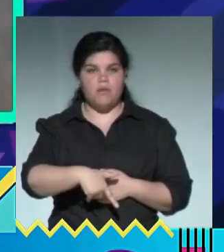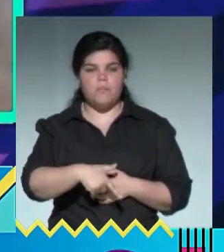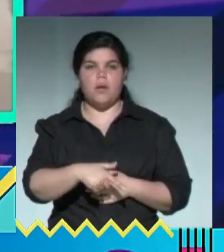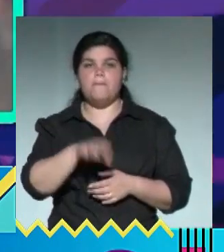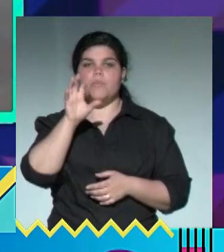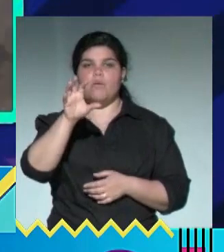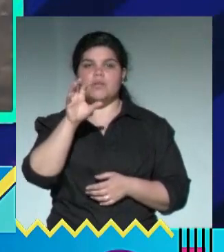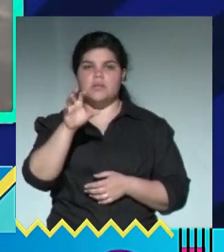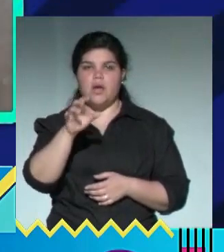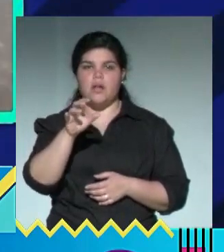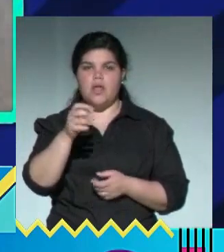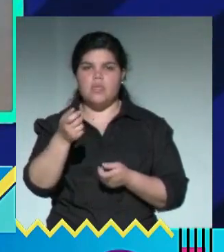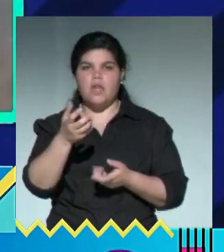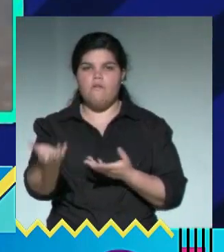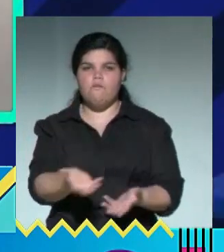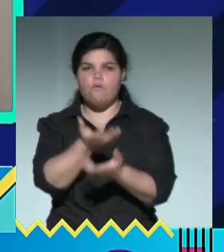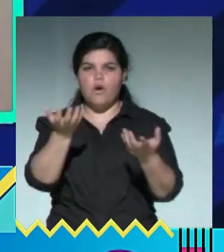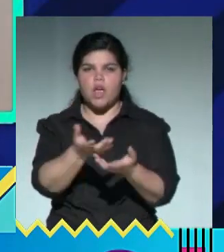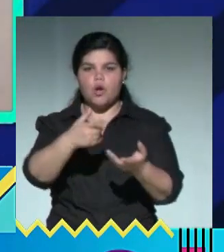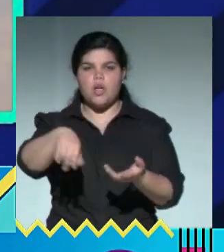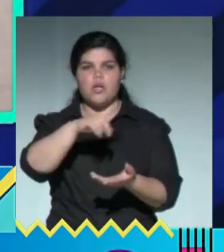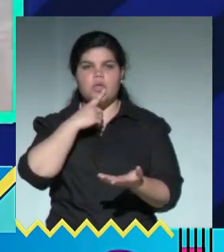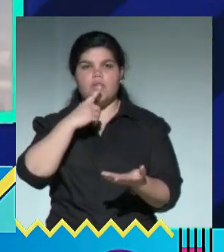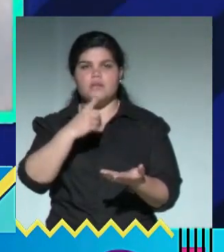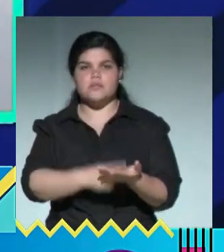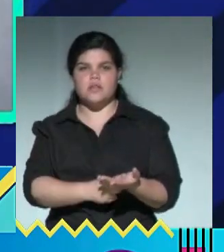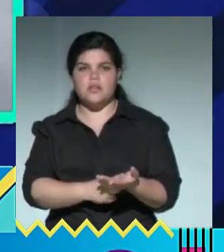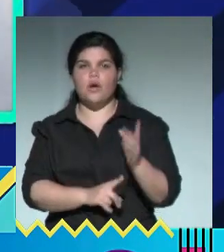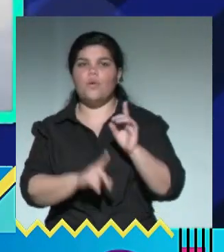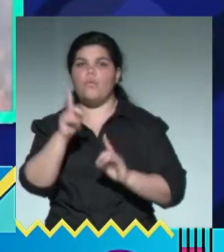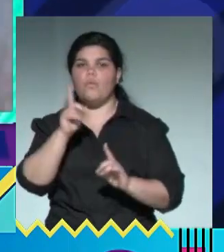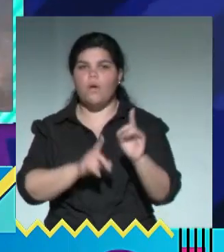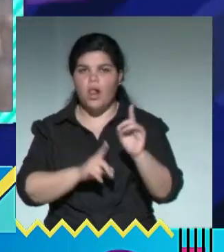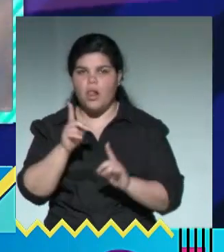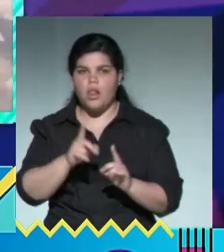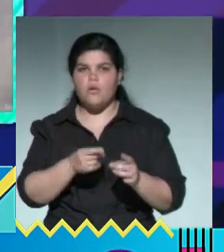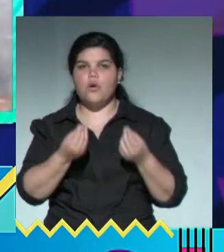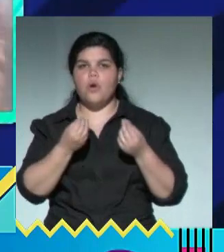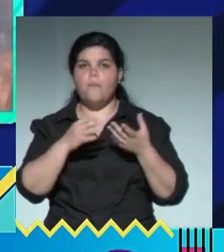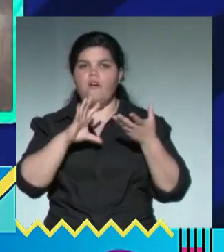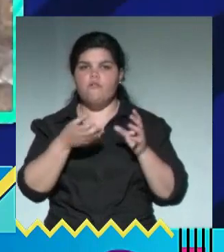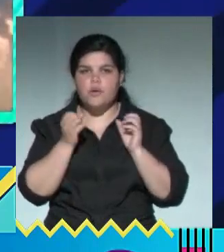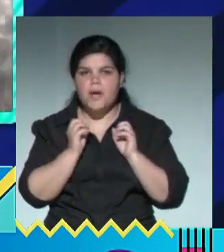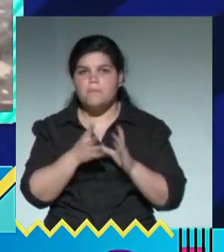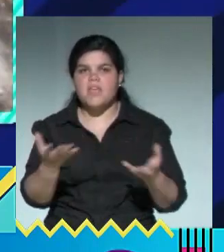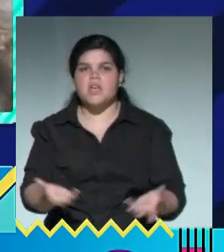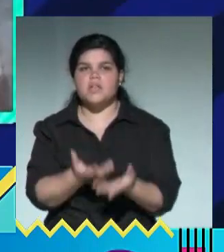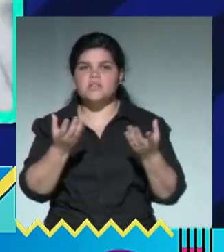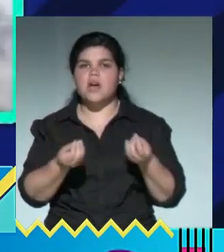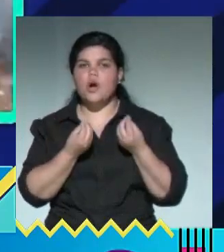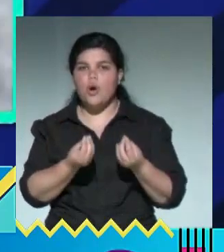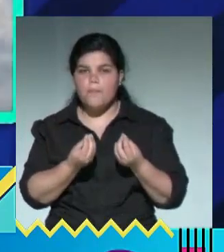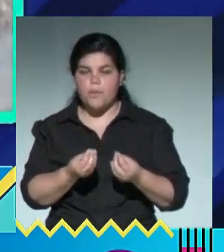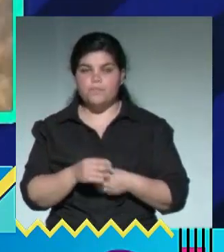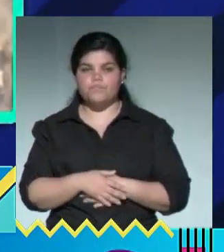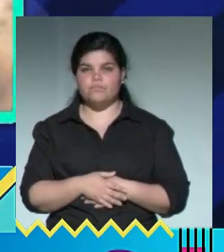quienes determinarán con mayor certeza cuál es en realidad el origen. Pero lo que podemos decir a